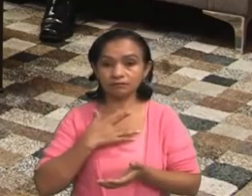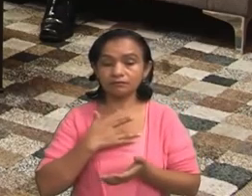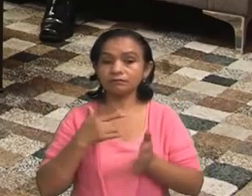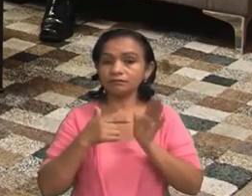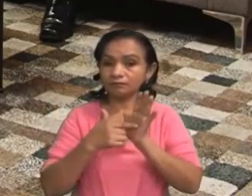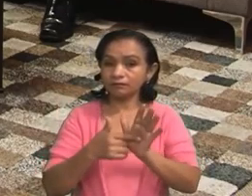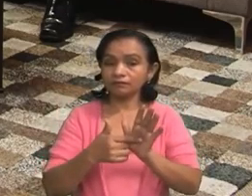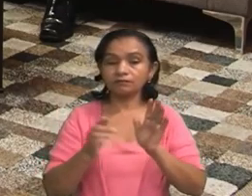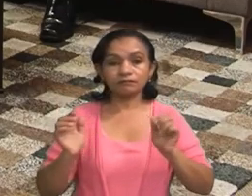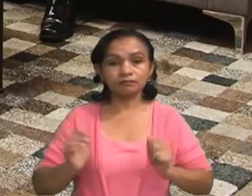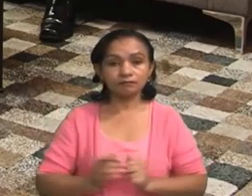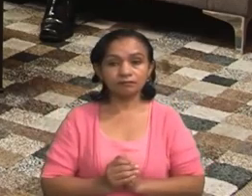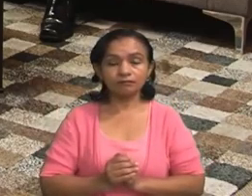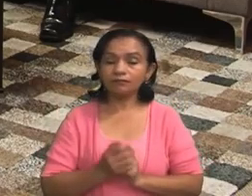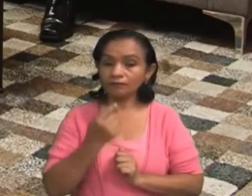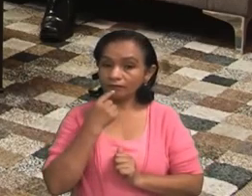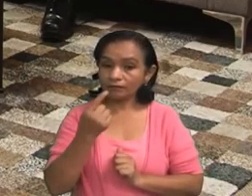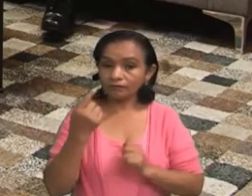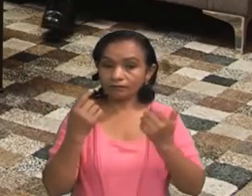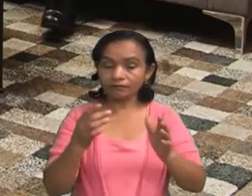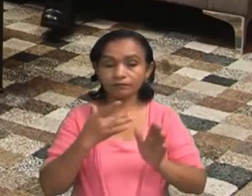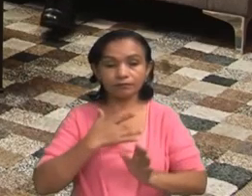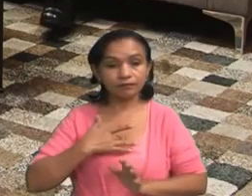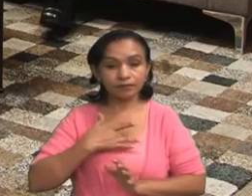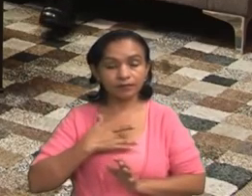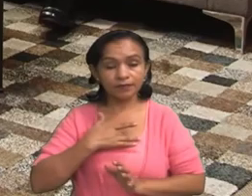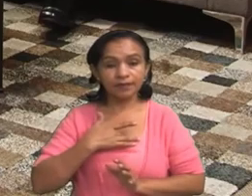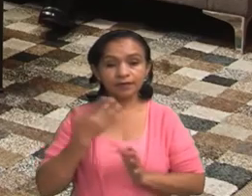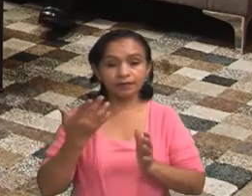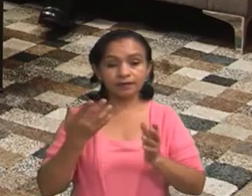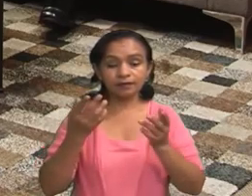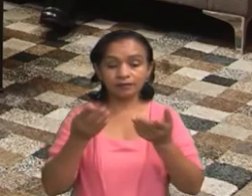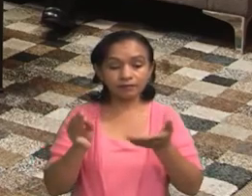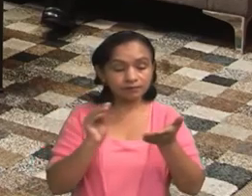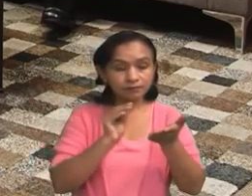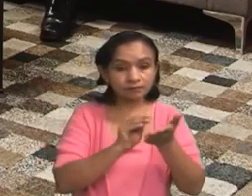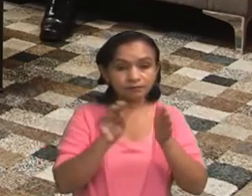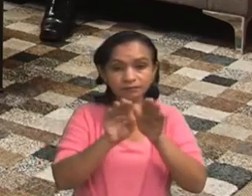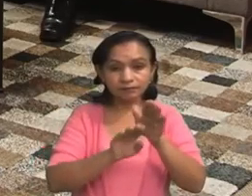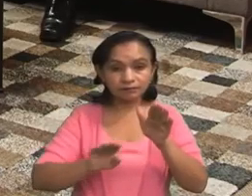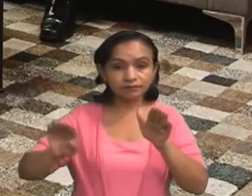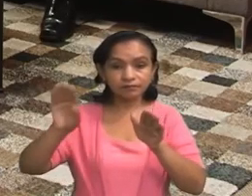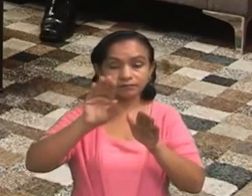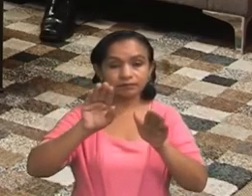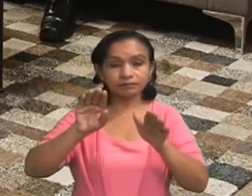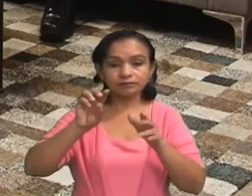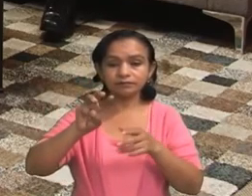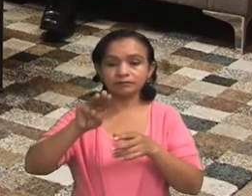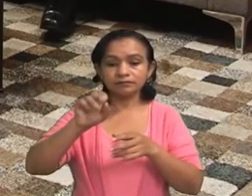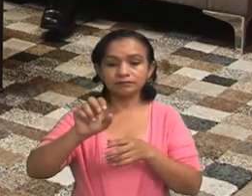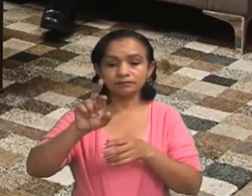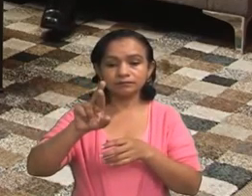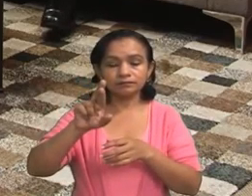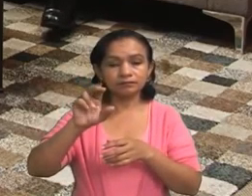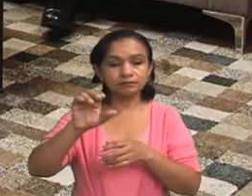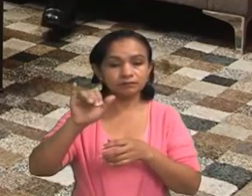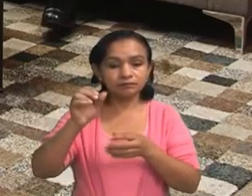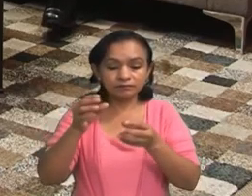ejemplo. Por decir algo, si están necesitando agregación de valor en maracuyá, pues entonces